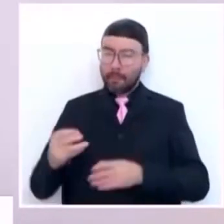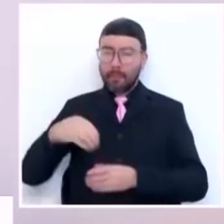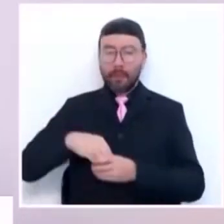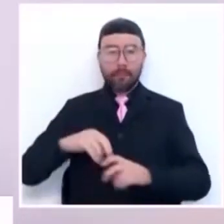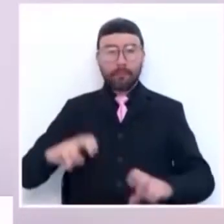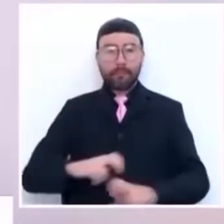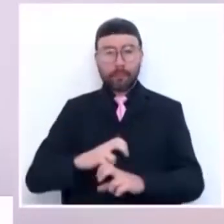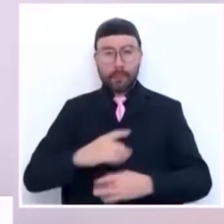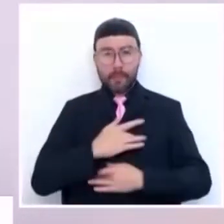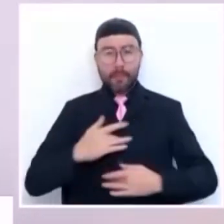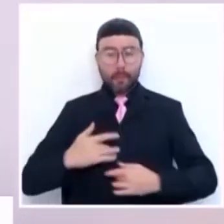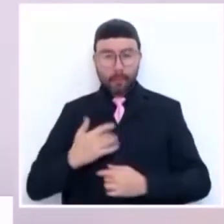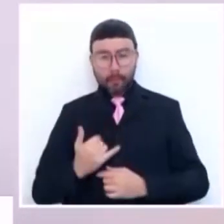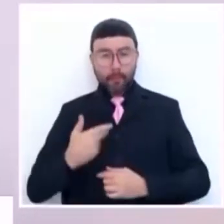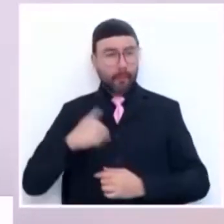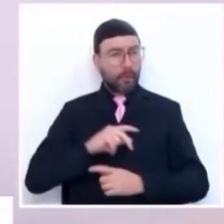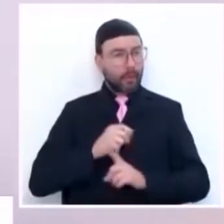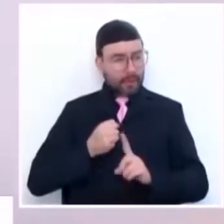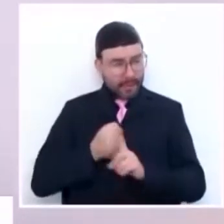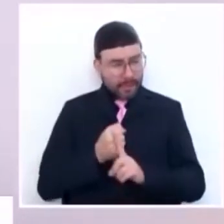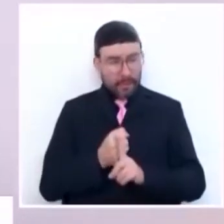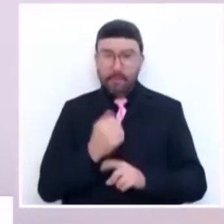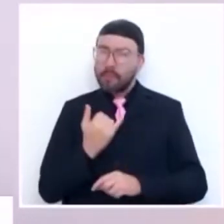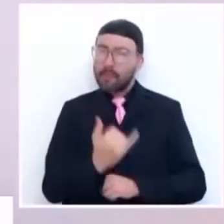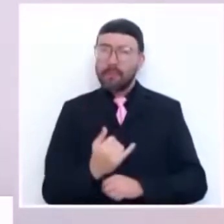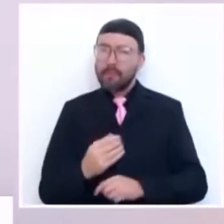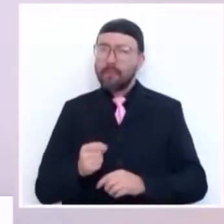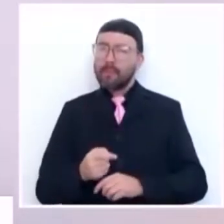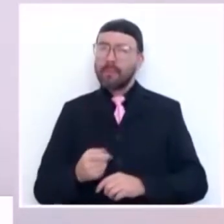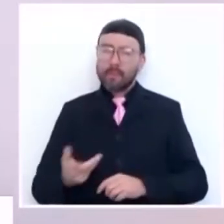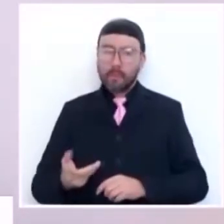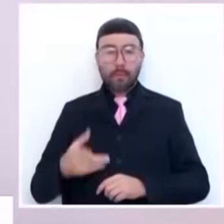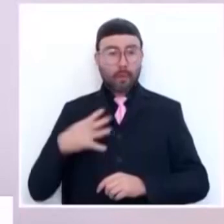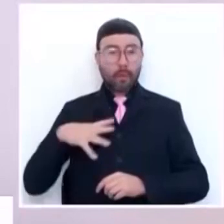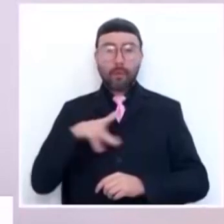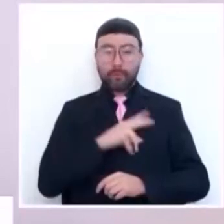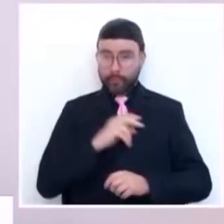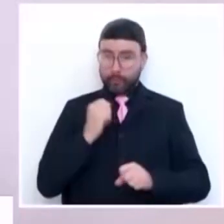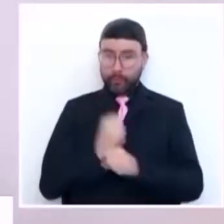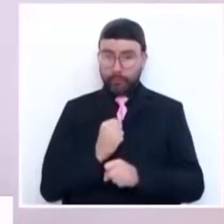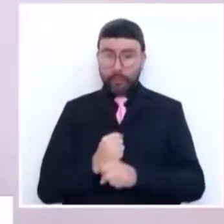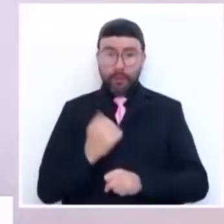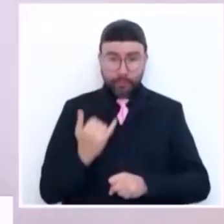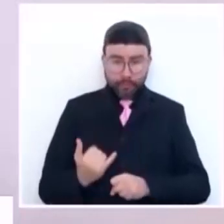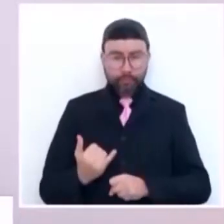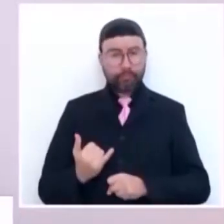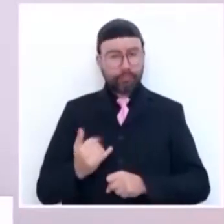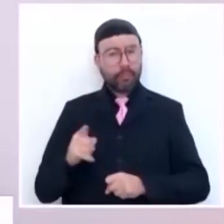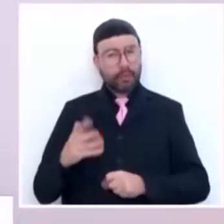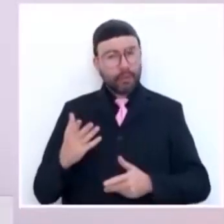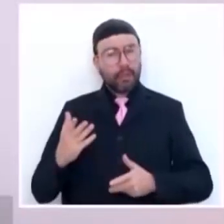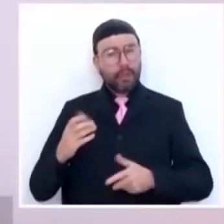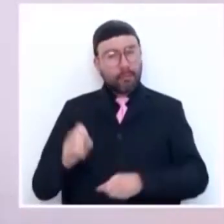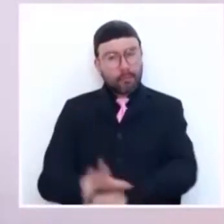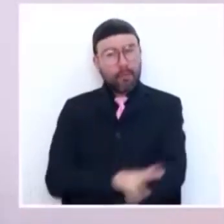Salud, nosotros insistimos mucho, perdón, en que estemos todos trabajando en ese concepto de las emociones,